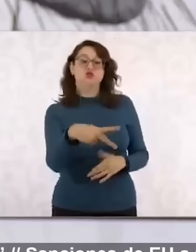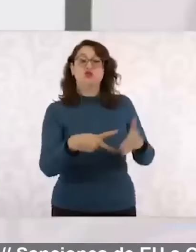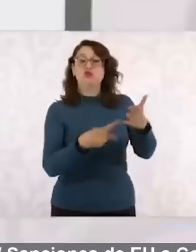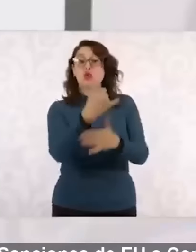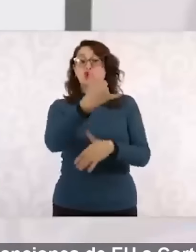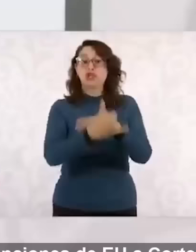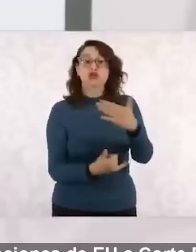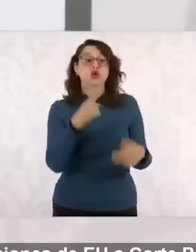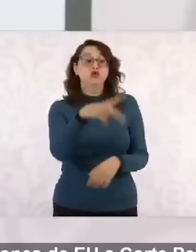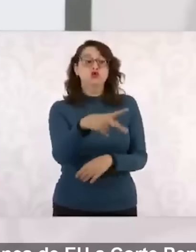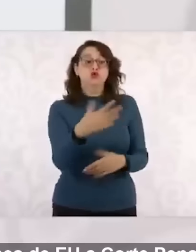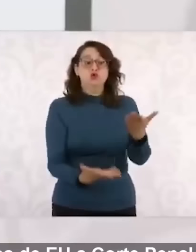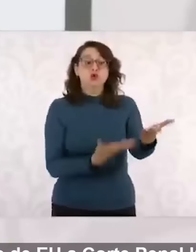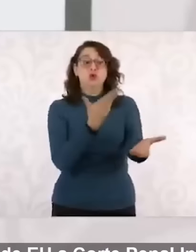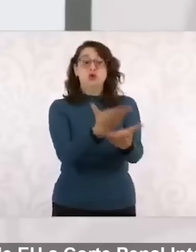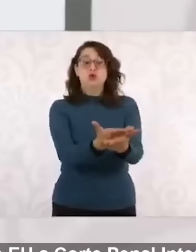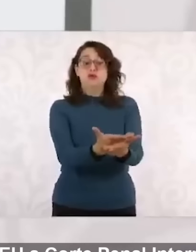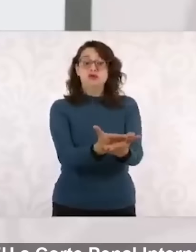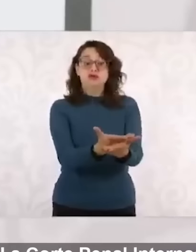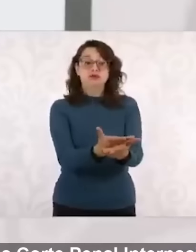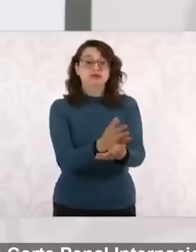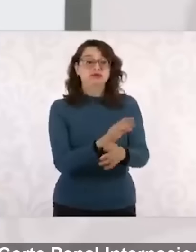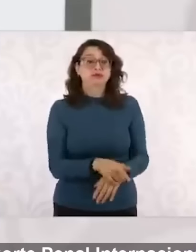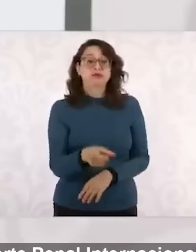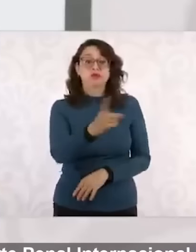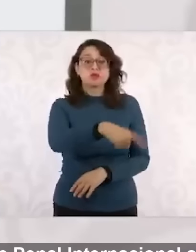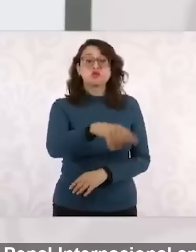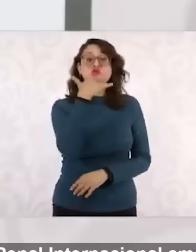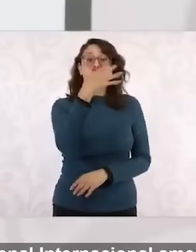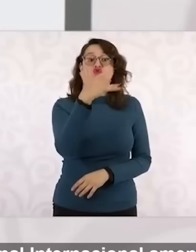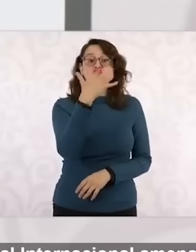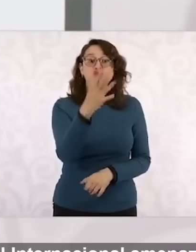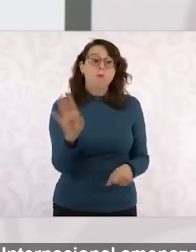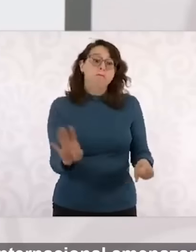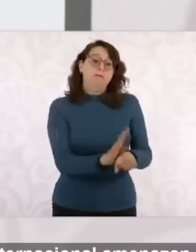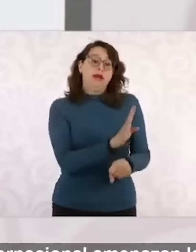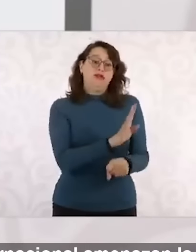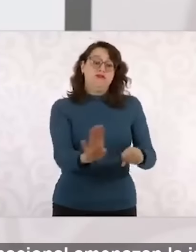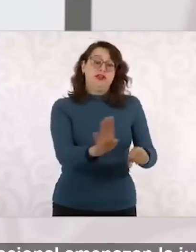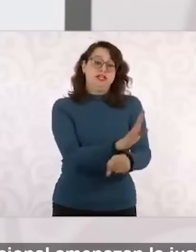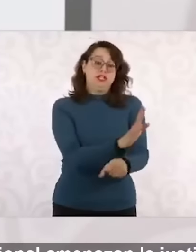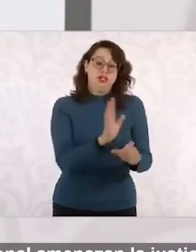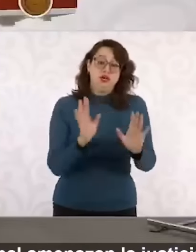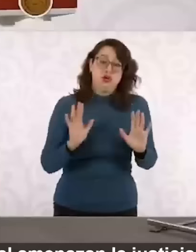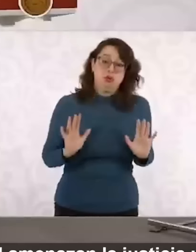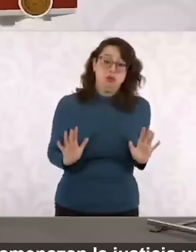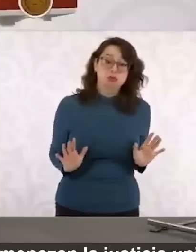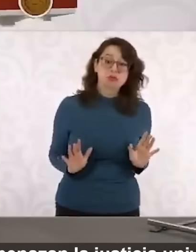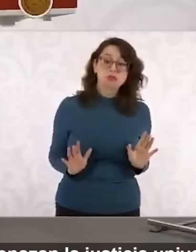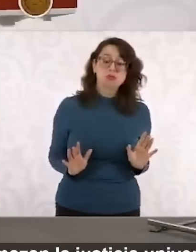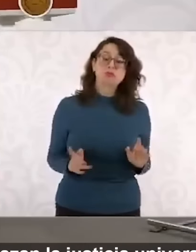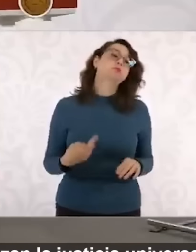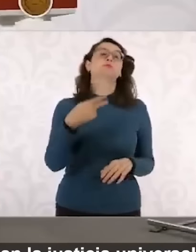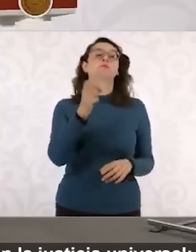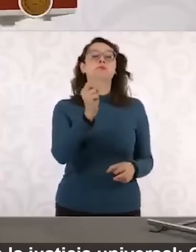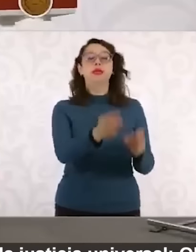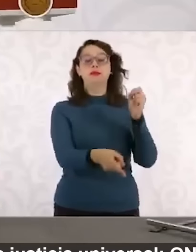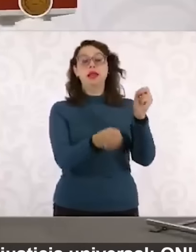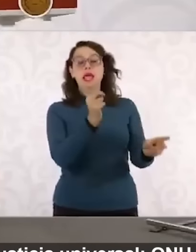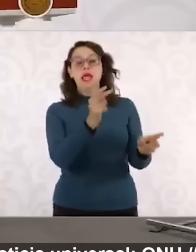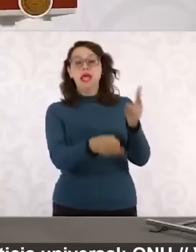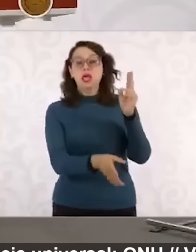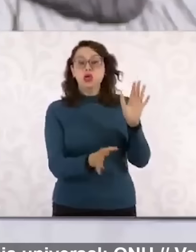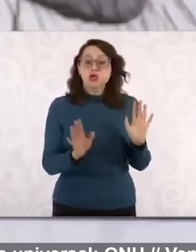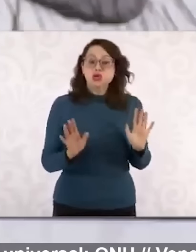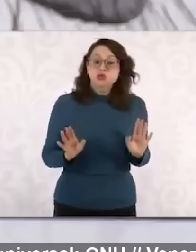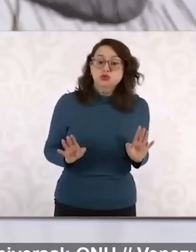un proyecto de nación que benefició a muchos con corrupción, un proyecto de nación de privilegios,